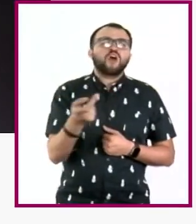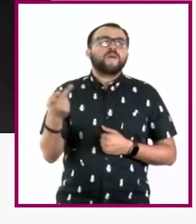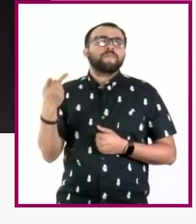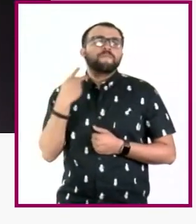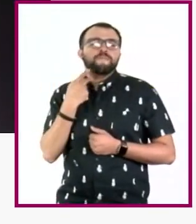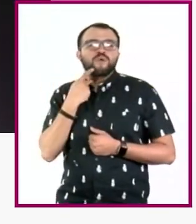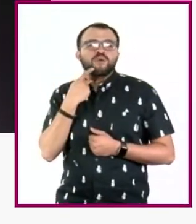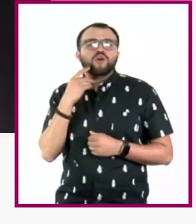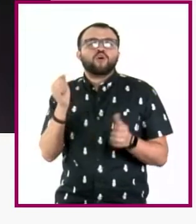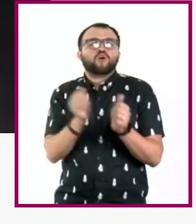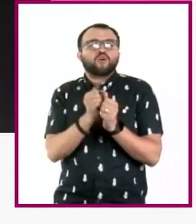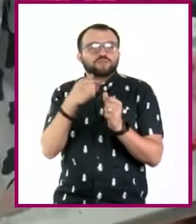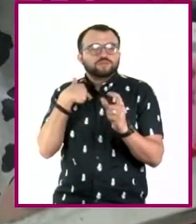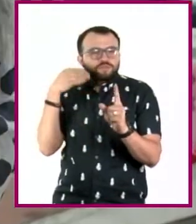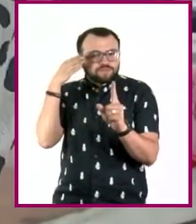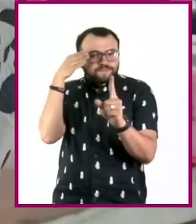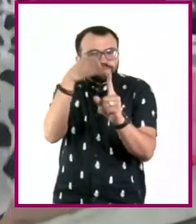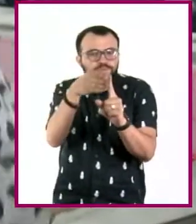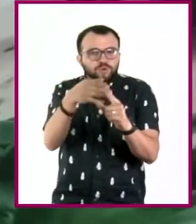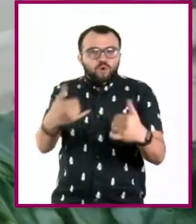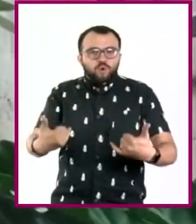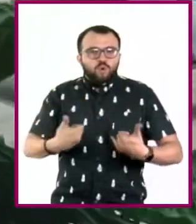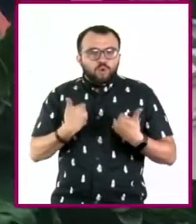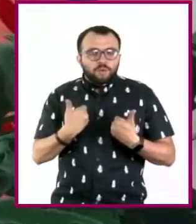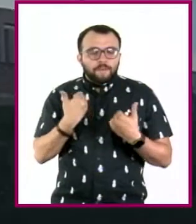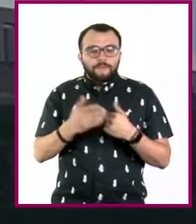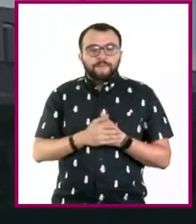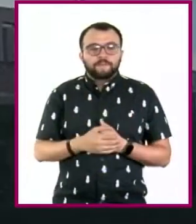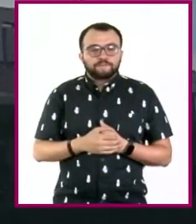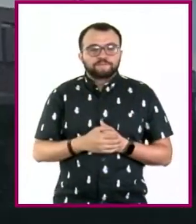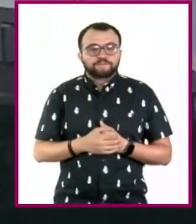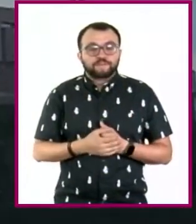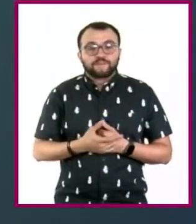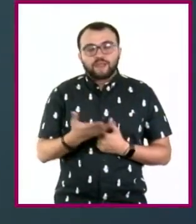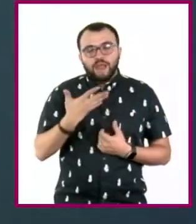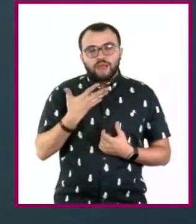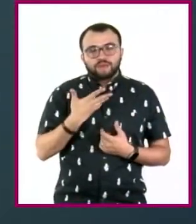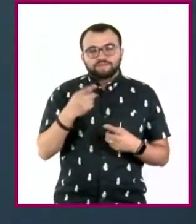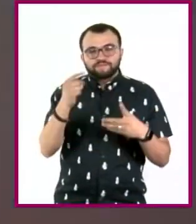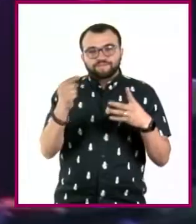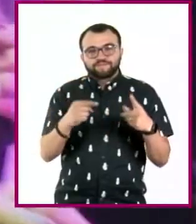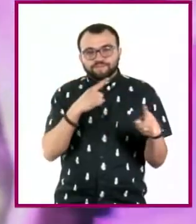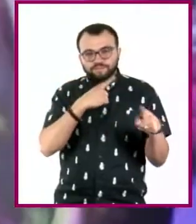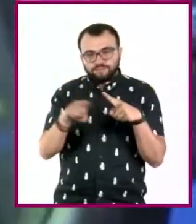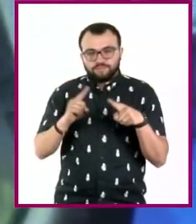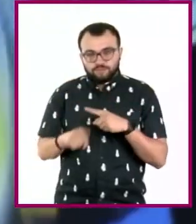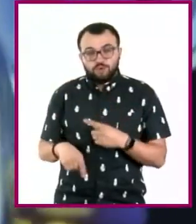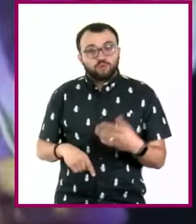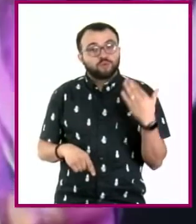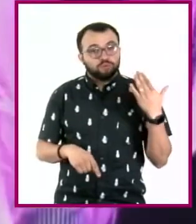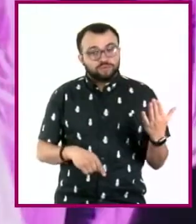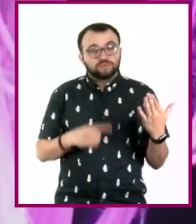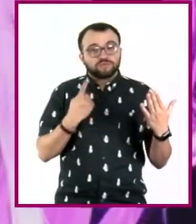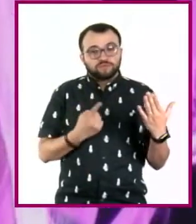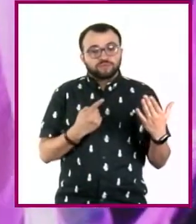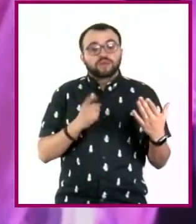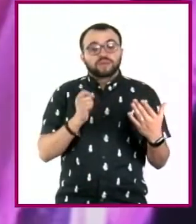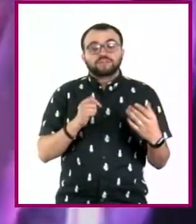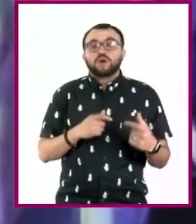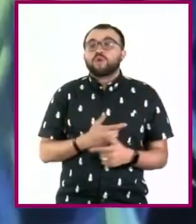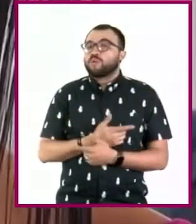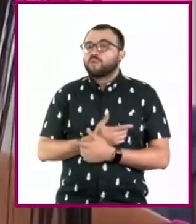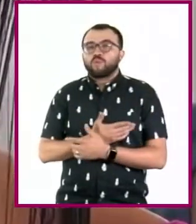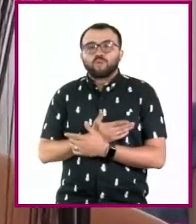con perspectiva de juventud? Bueno, significa varias cosas. Por un lado, significa que cualquier